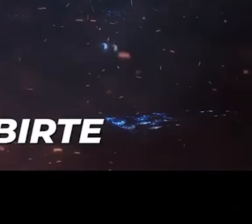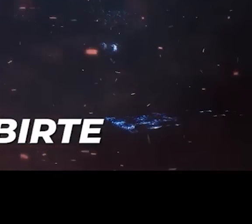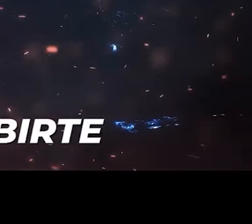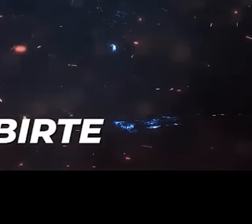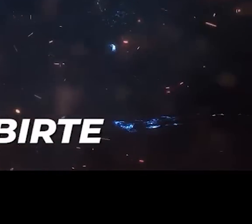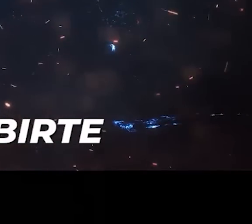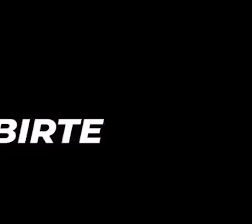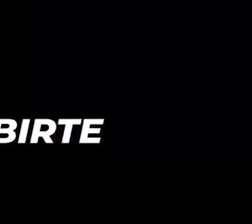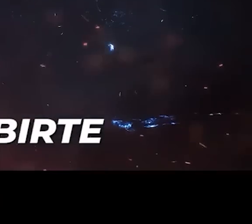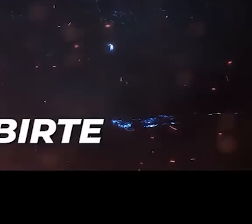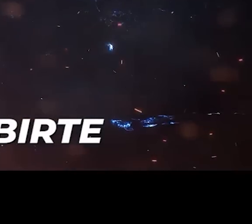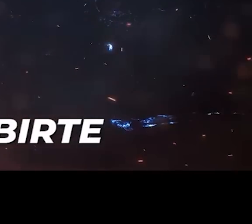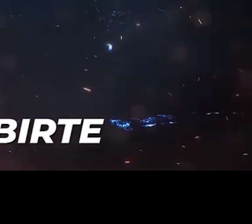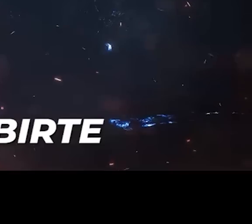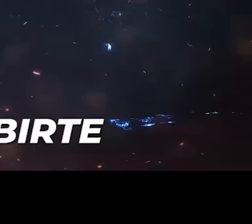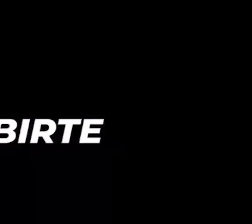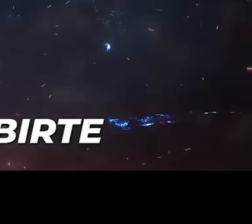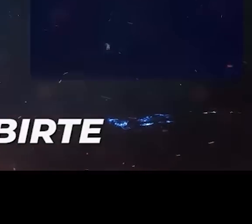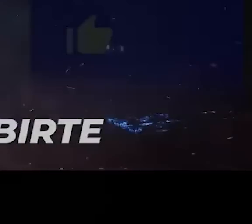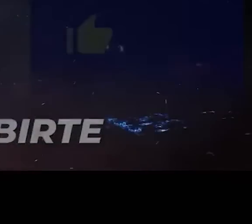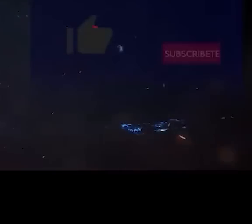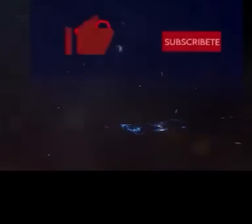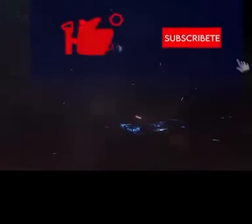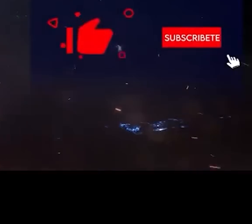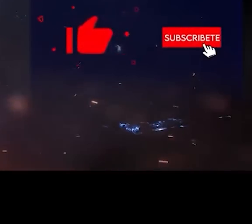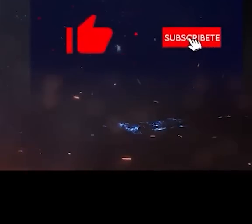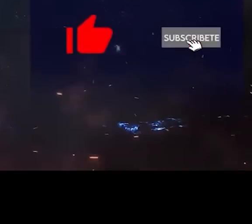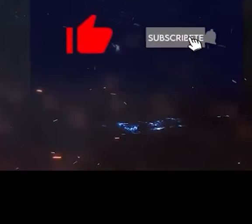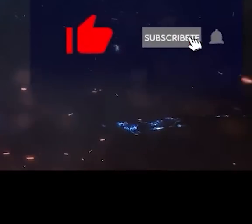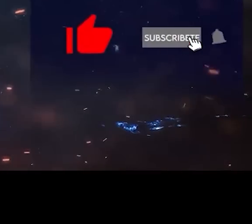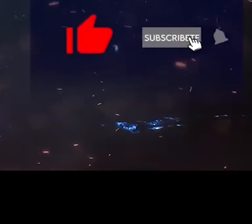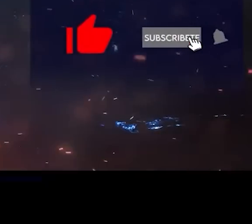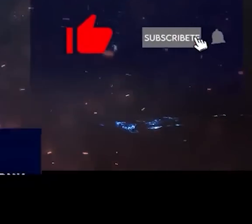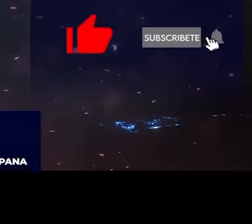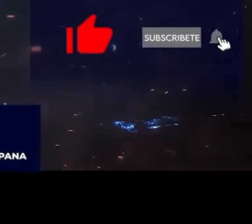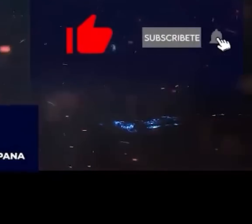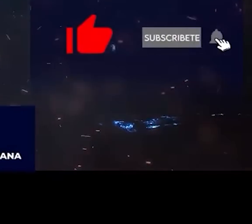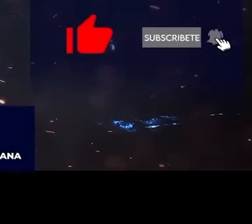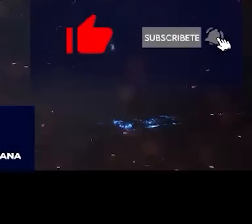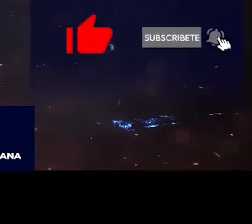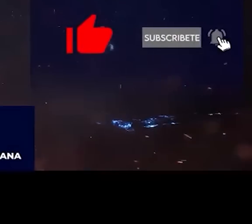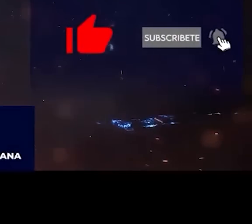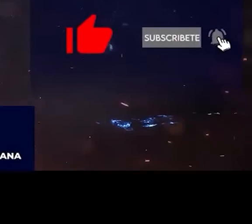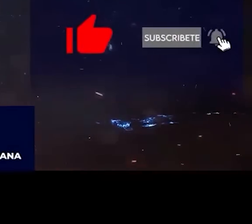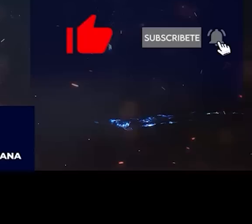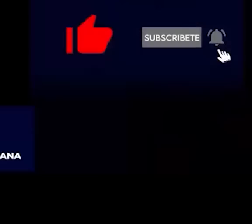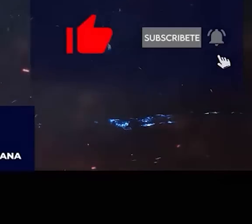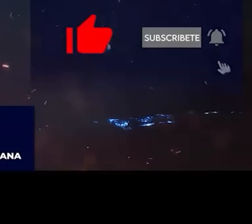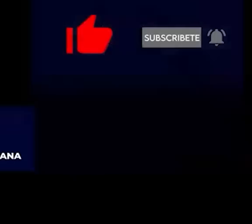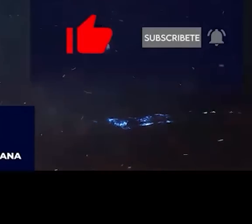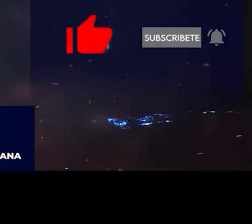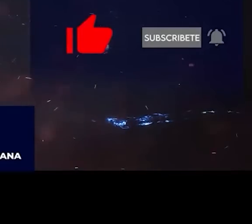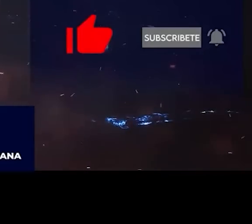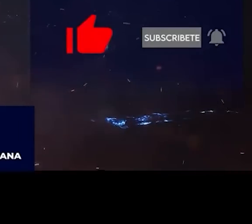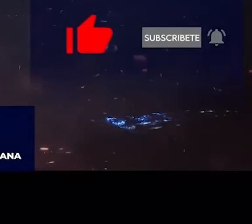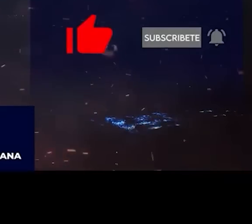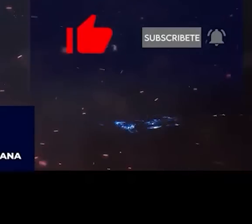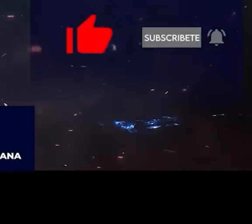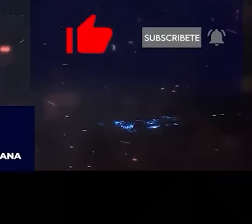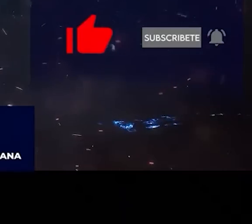felicito por este programa, por la intención que tiene y porque seguramente han dicho muchas cosas buenas y ojalá que los que